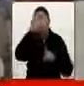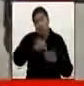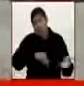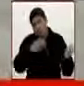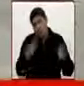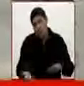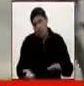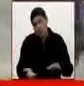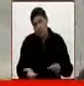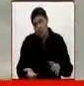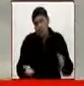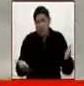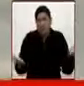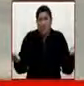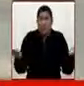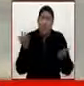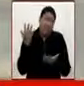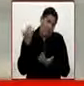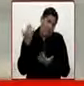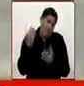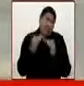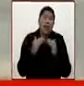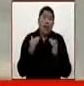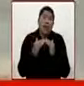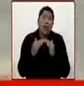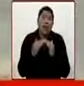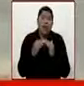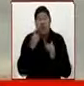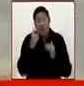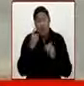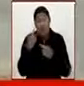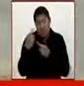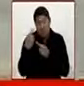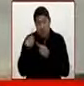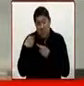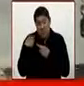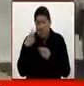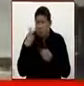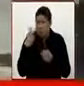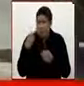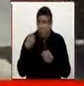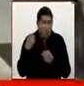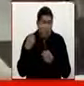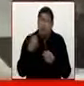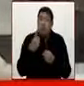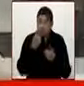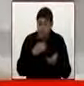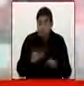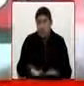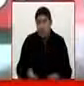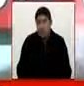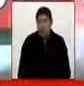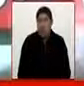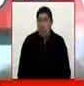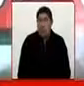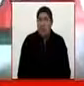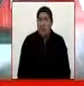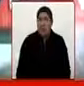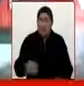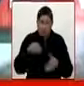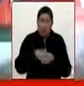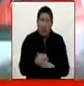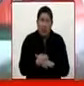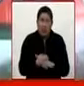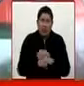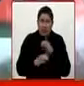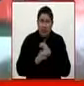mueras, te esperan en tu casa. Lastimosamente, uno de sus ocupantes no llegó nunca más a su domicilio. Al interior de esta vagoneta